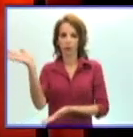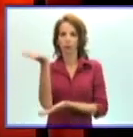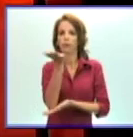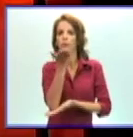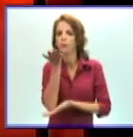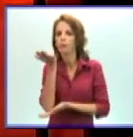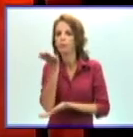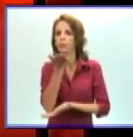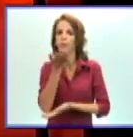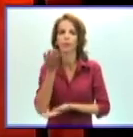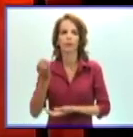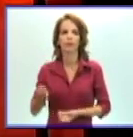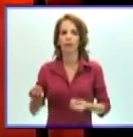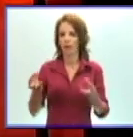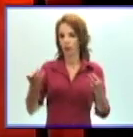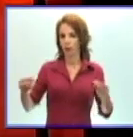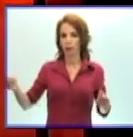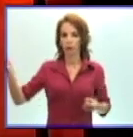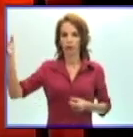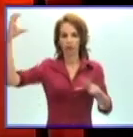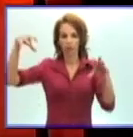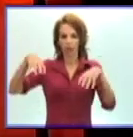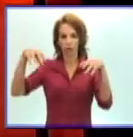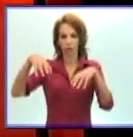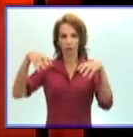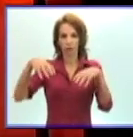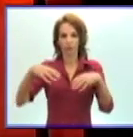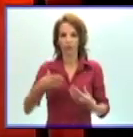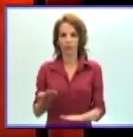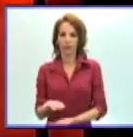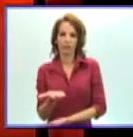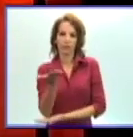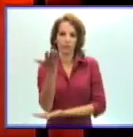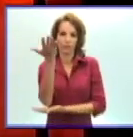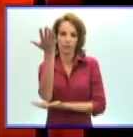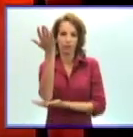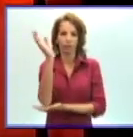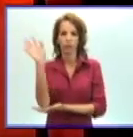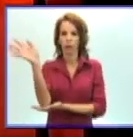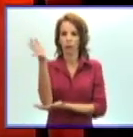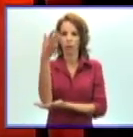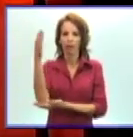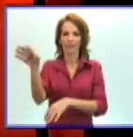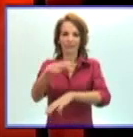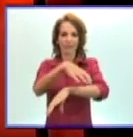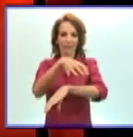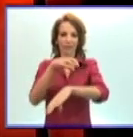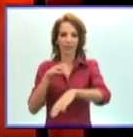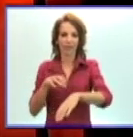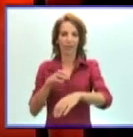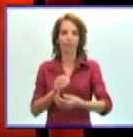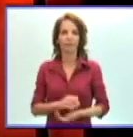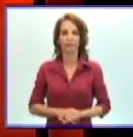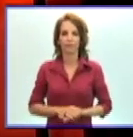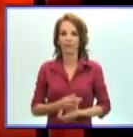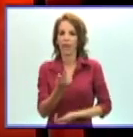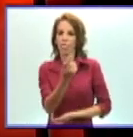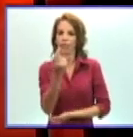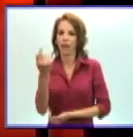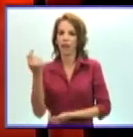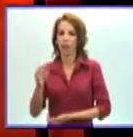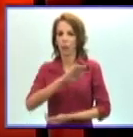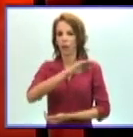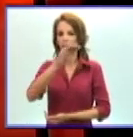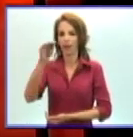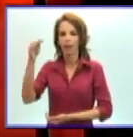la erosión de las lluvias, el crecimiento de las plantas y los animales de cada una de las montañas.